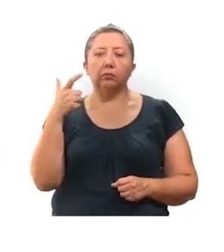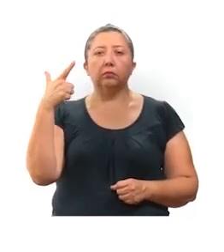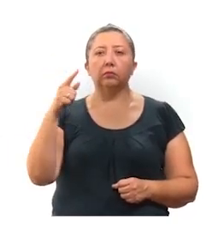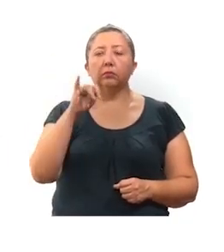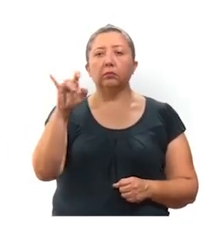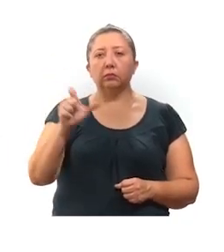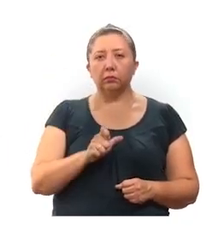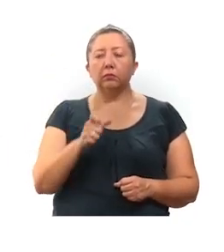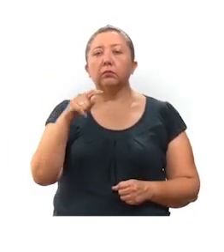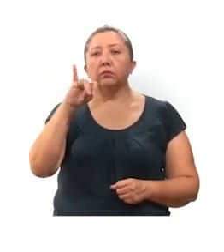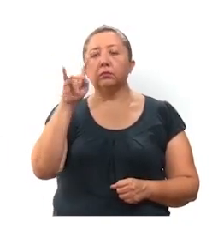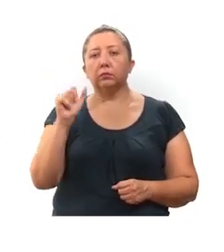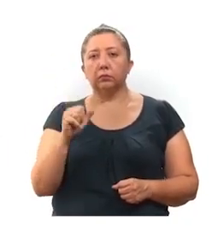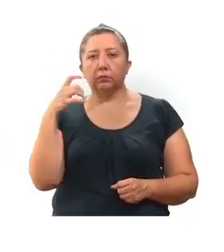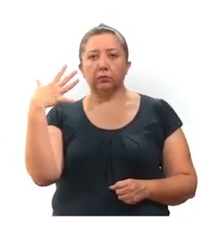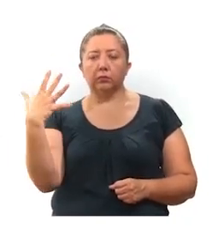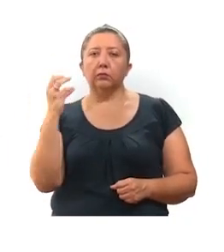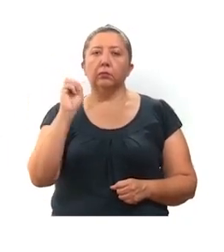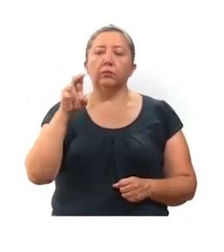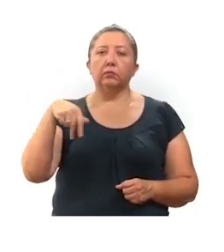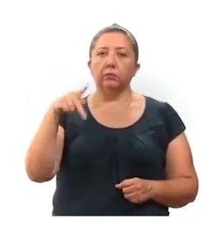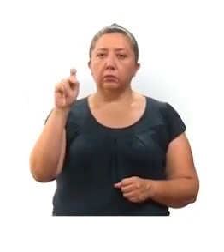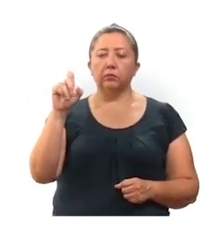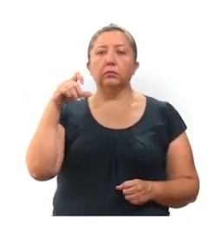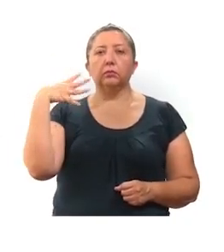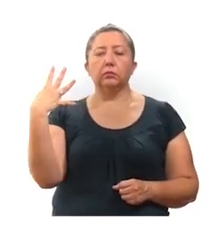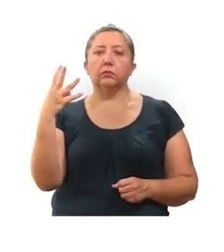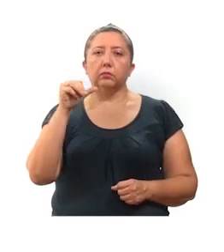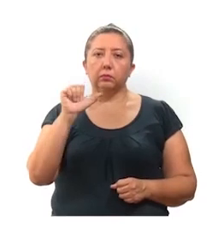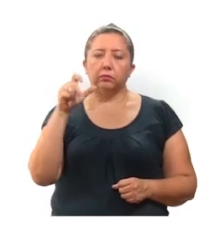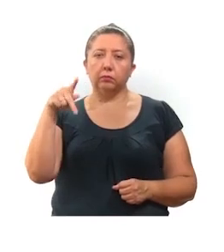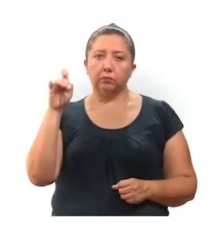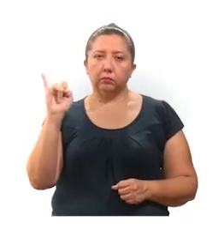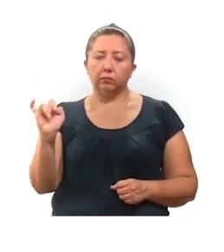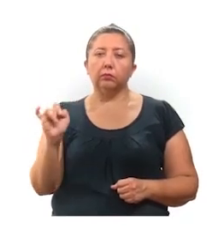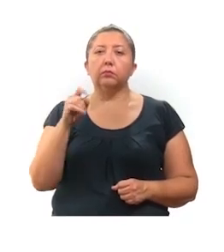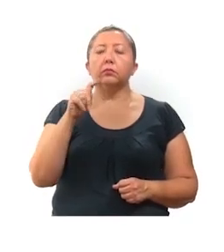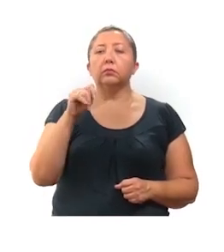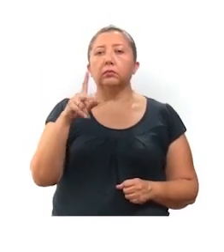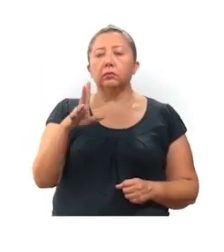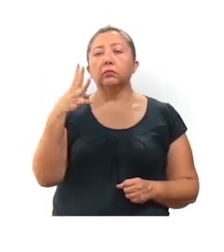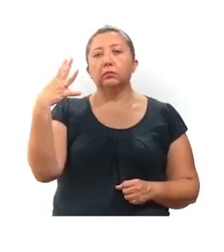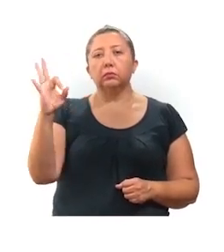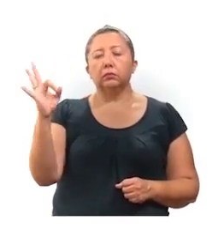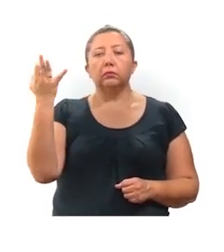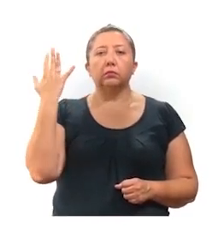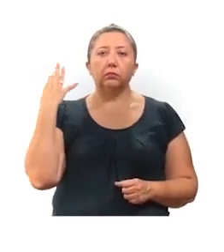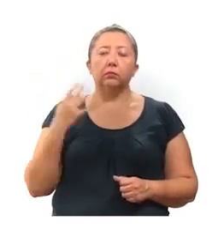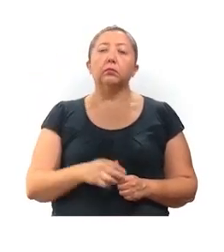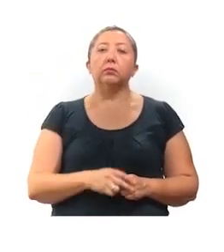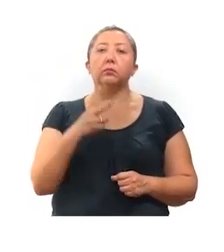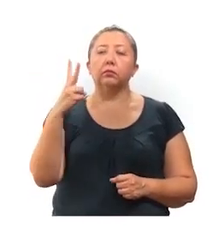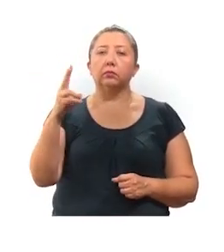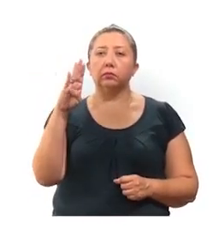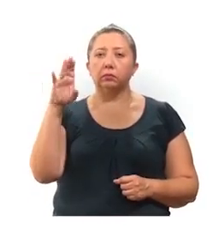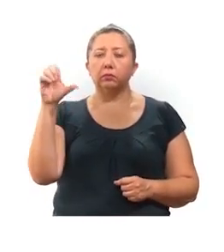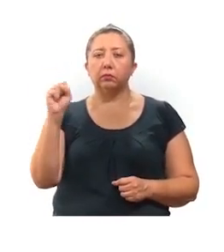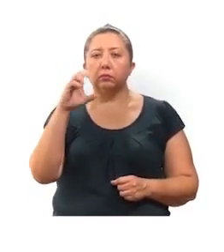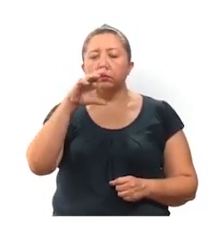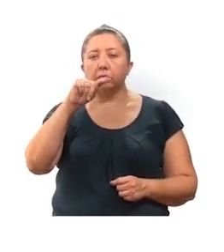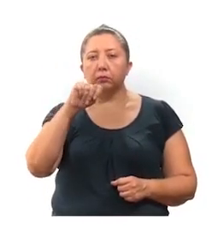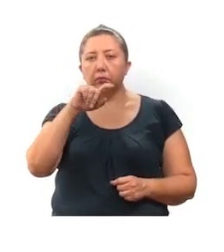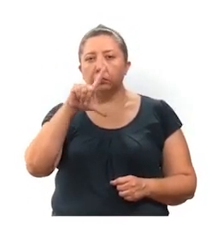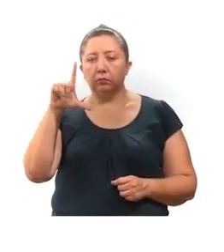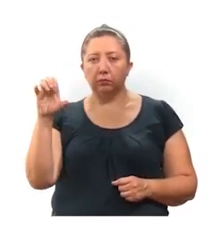en Tecash y Tizimín, 5 en Concal, 4 en Aquil, Cacalchen y Tequit, 4 foráneos, 2 en Vaca,